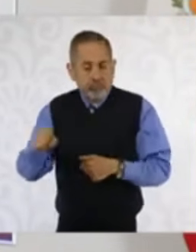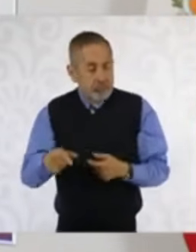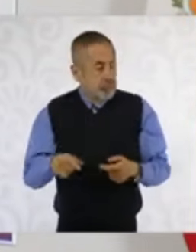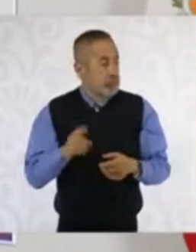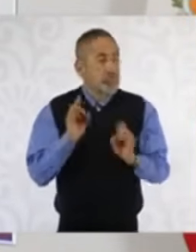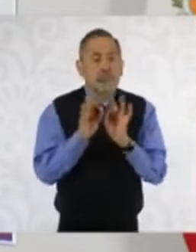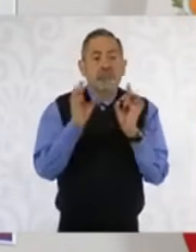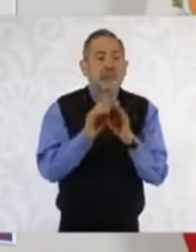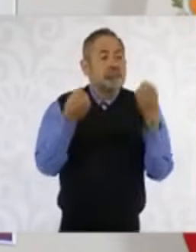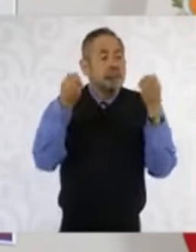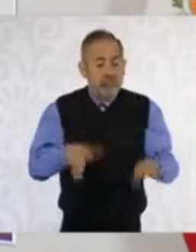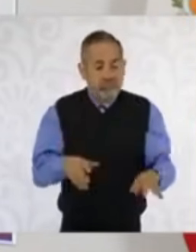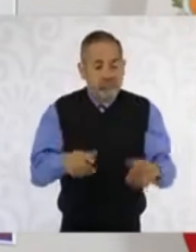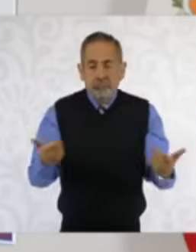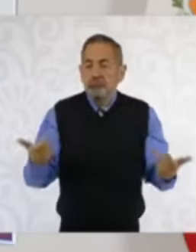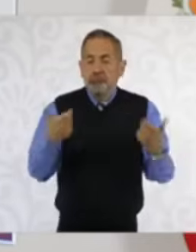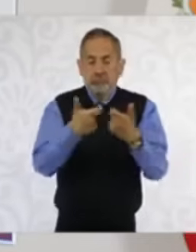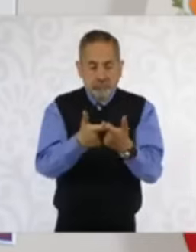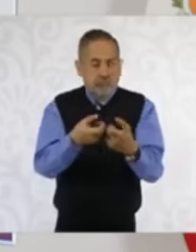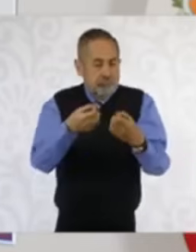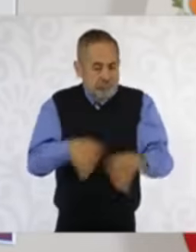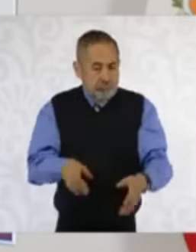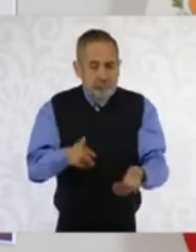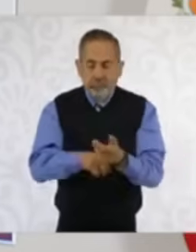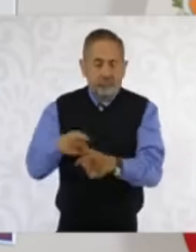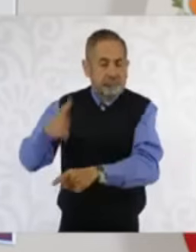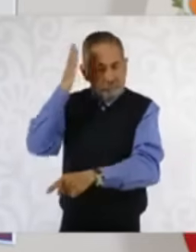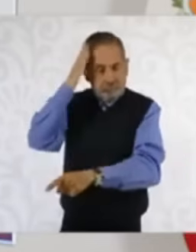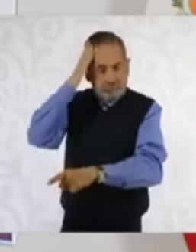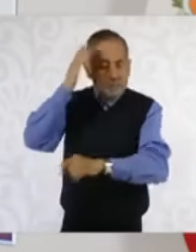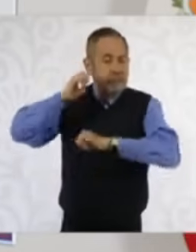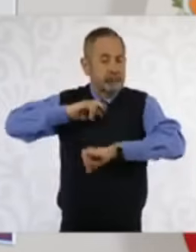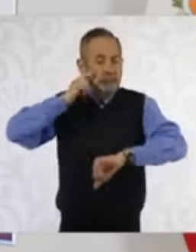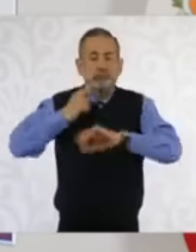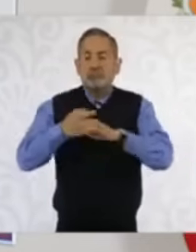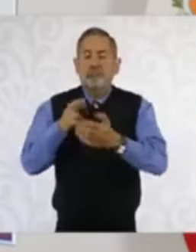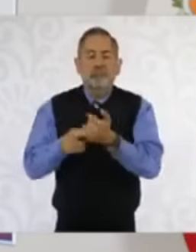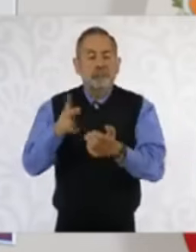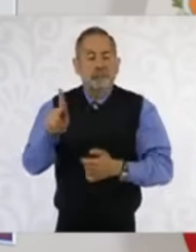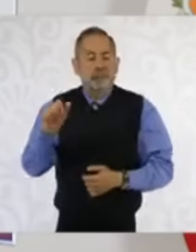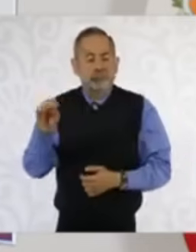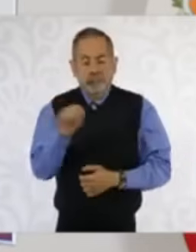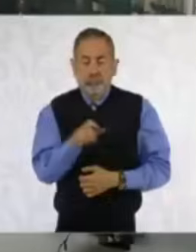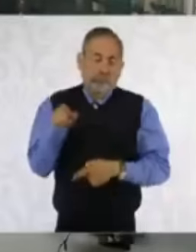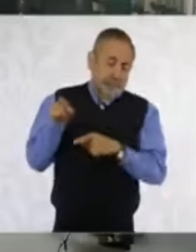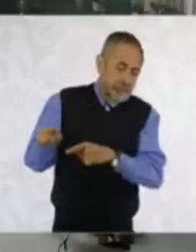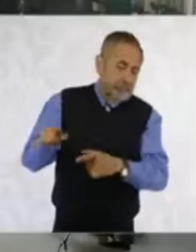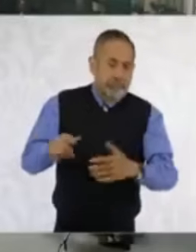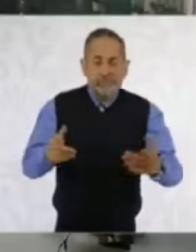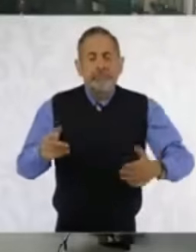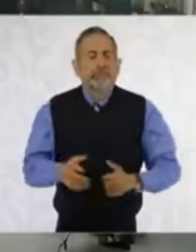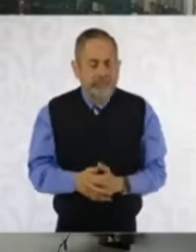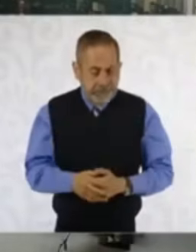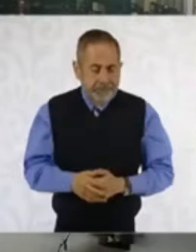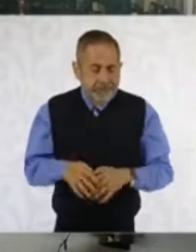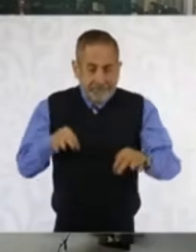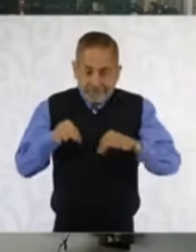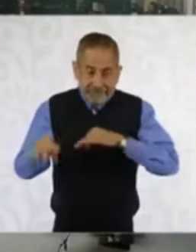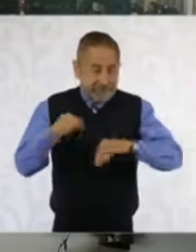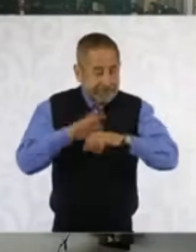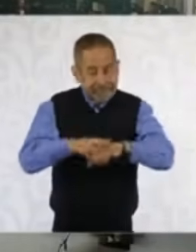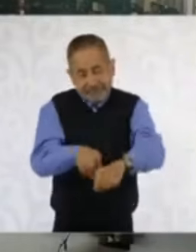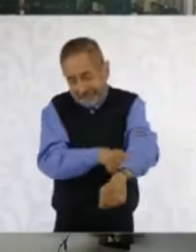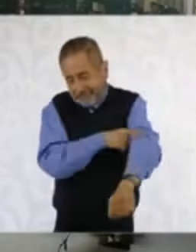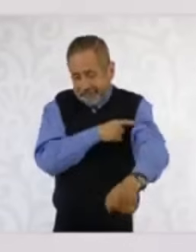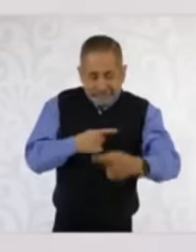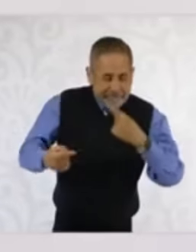mínima garantizada, que tengan entre 60 y 64 años, y que el cálculo determine que obtienen una pensión chiquita, pues mínimo van a tener garantizados